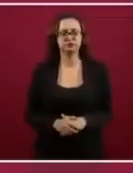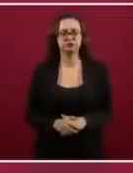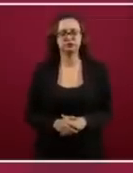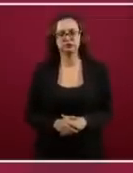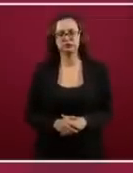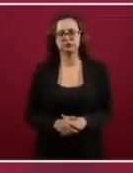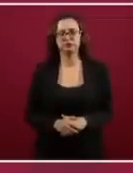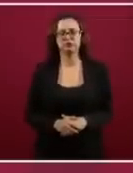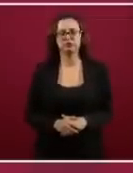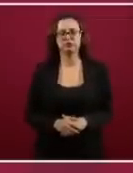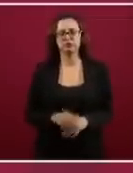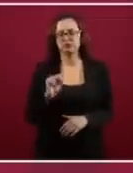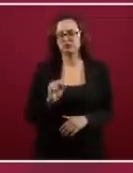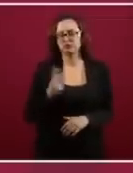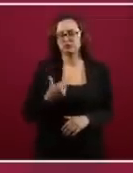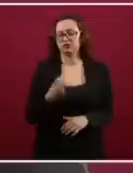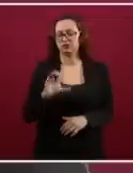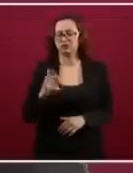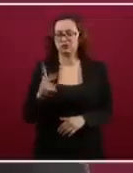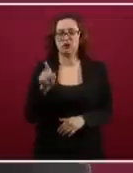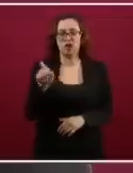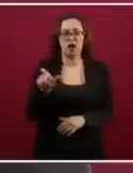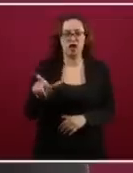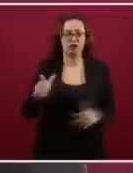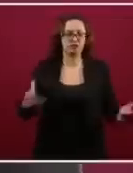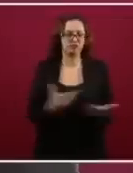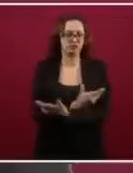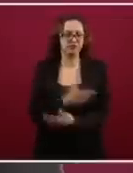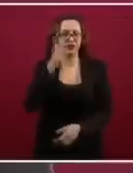El secretario de Hacienda es de Hidalgo.